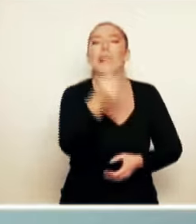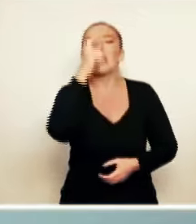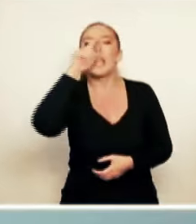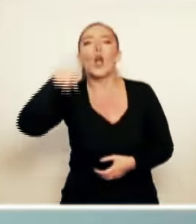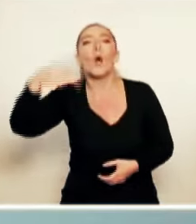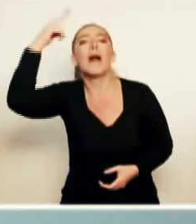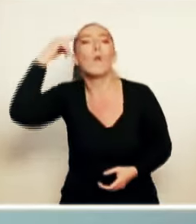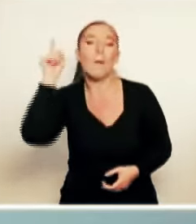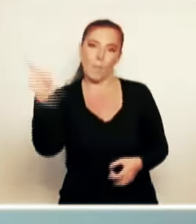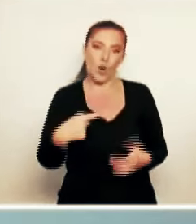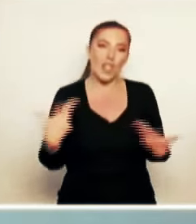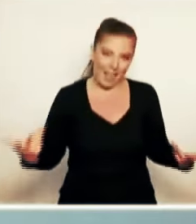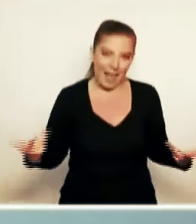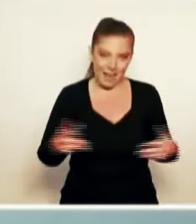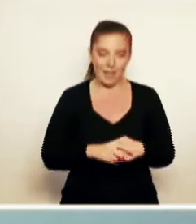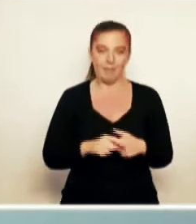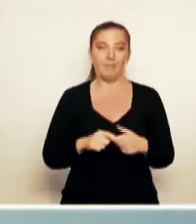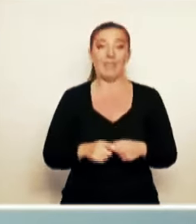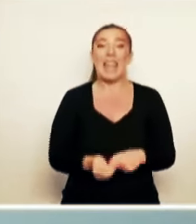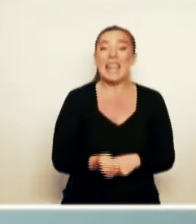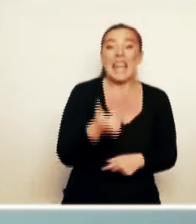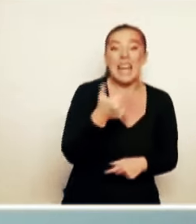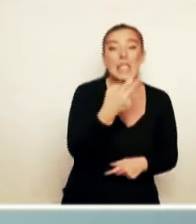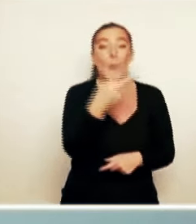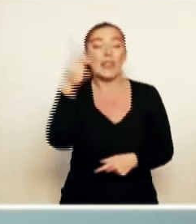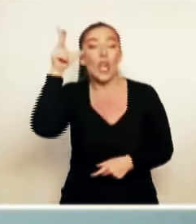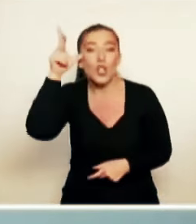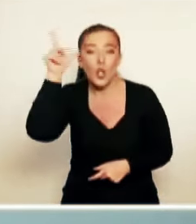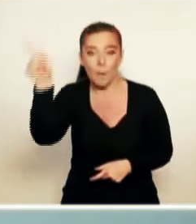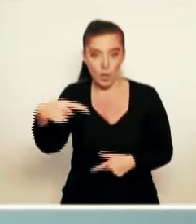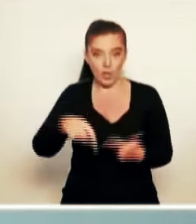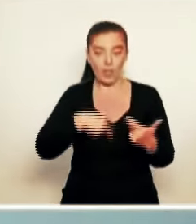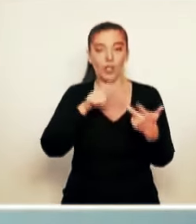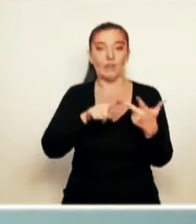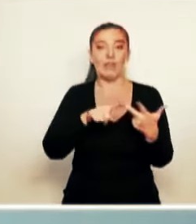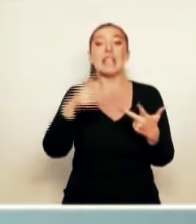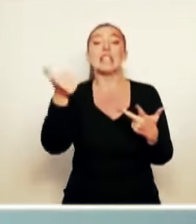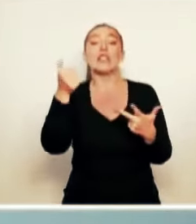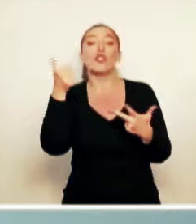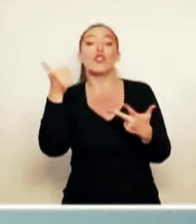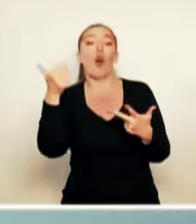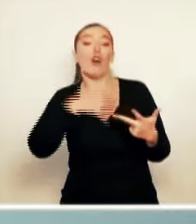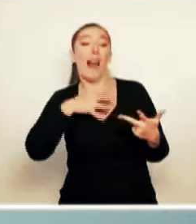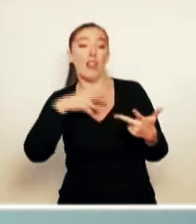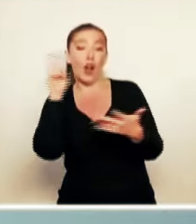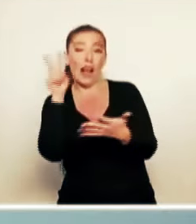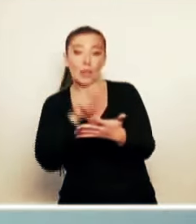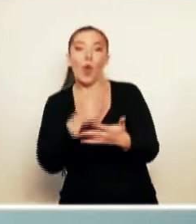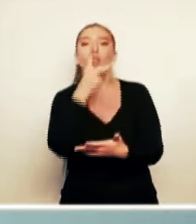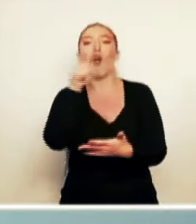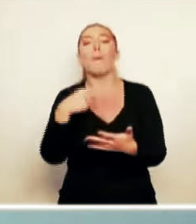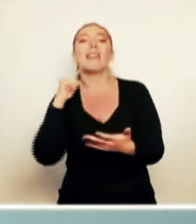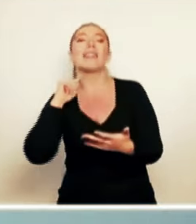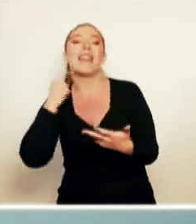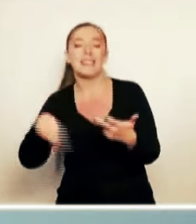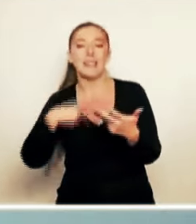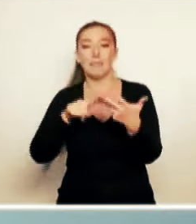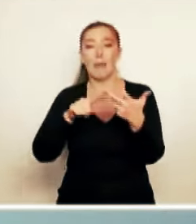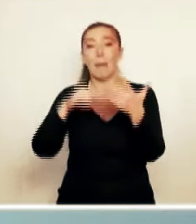27.9 porcentual, 20, casi 28. En sexto grado, en lectura, 2,13. En